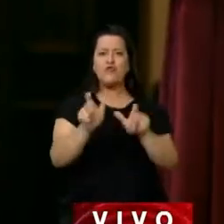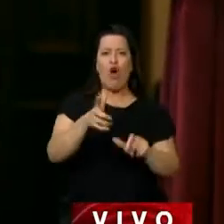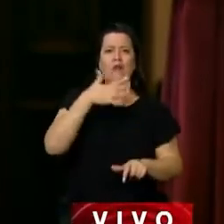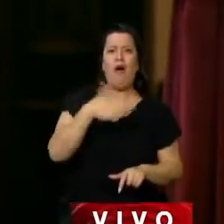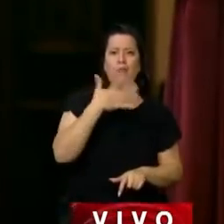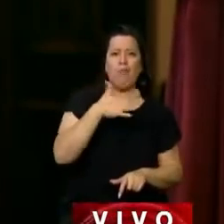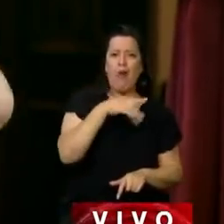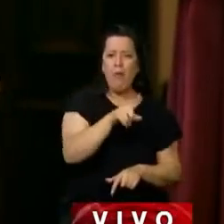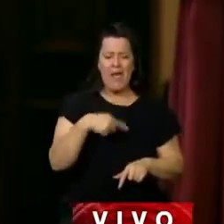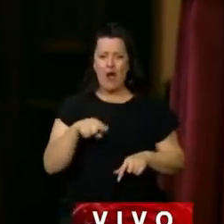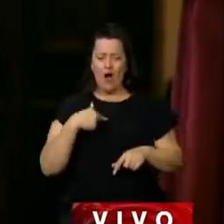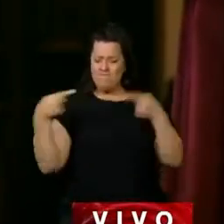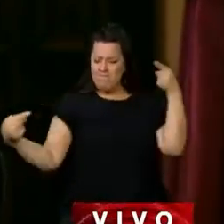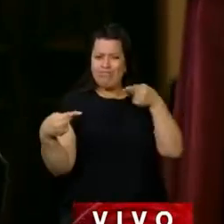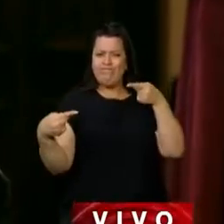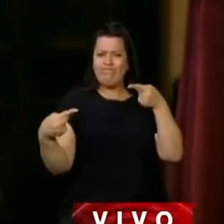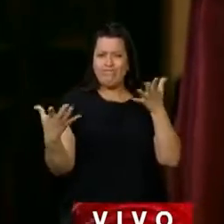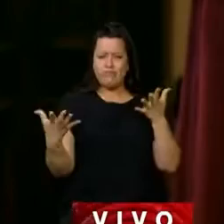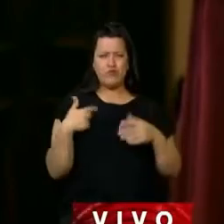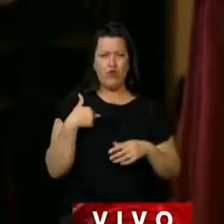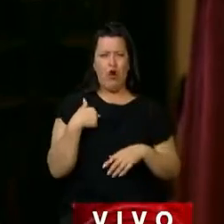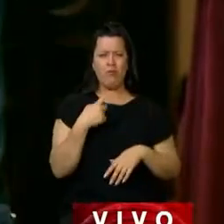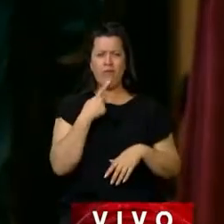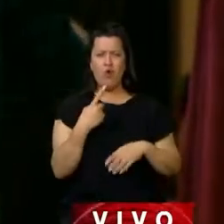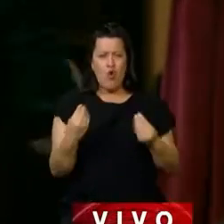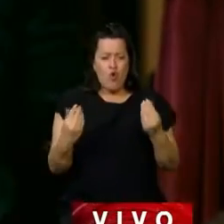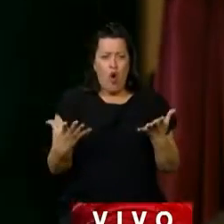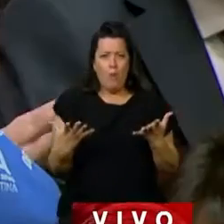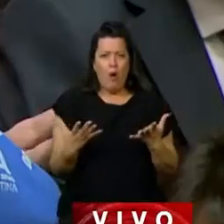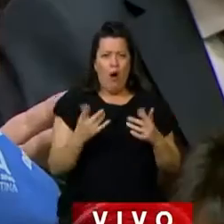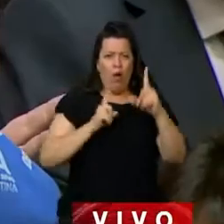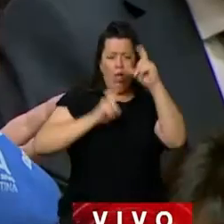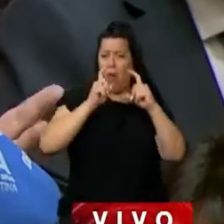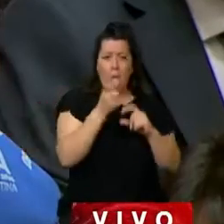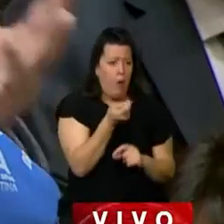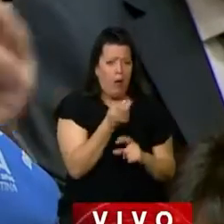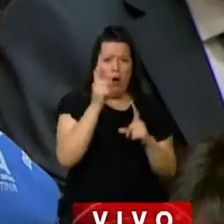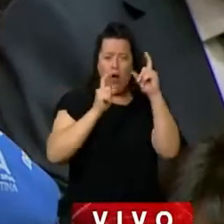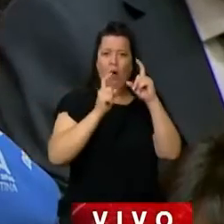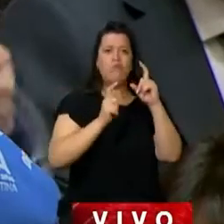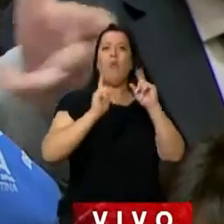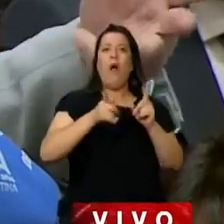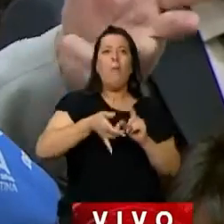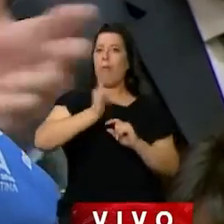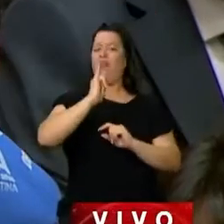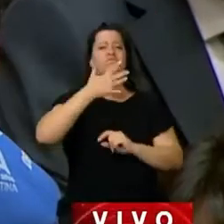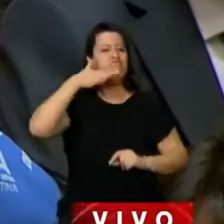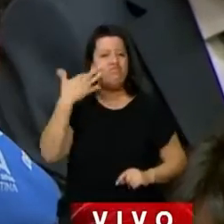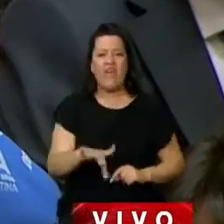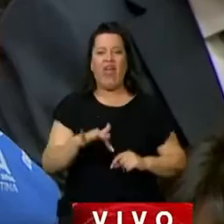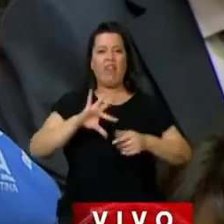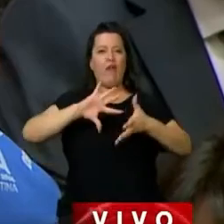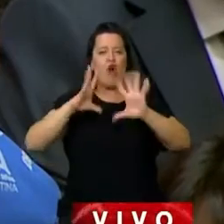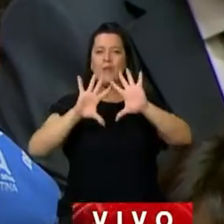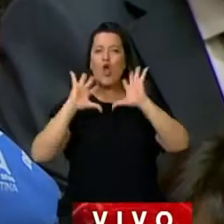pero había algo que no me cerraba, porque decía, no puede ser que con tan pocos gestos puedan comprender la riqueza